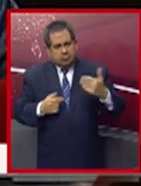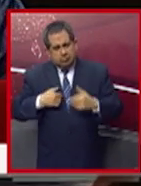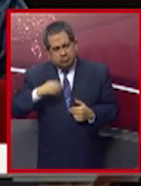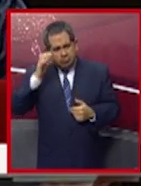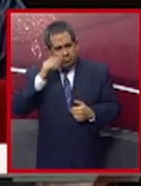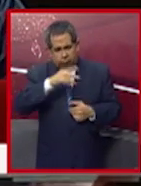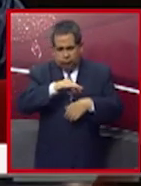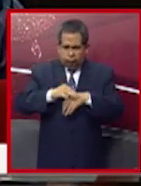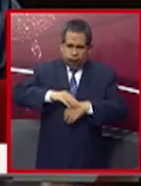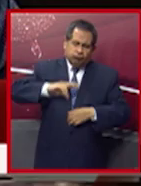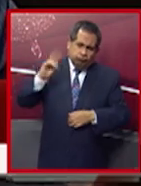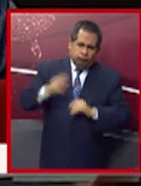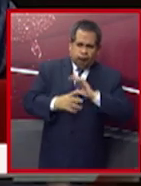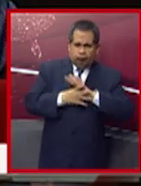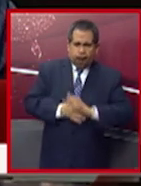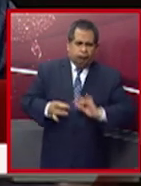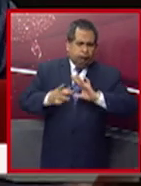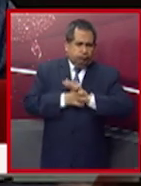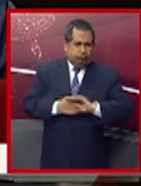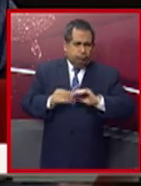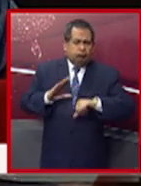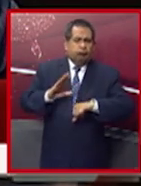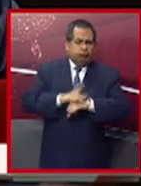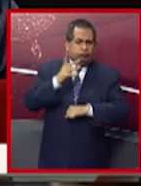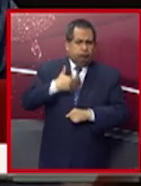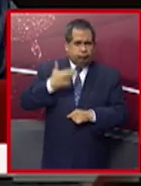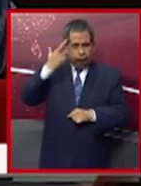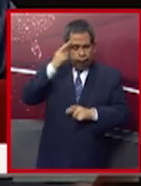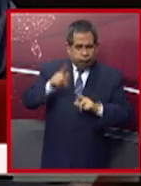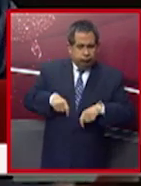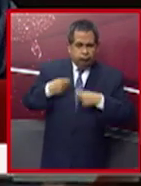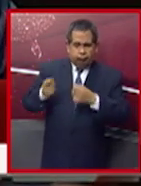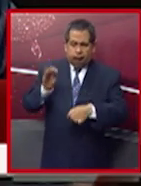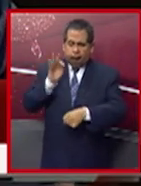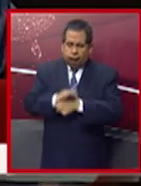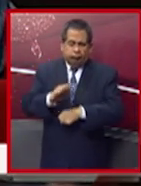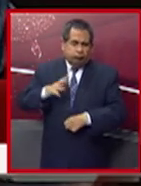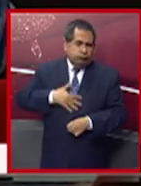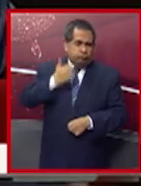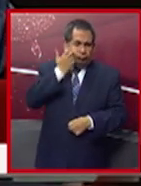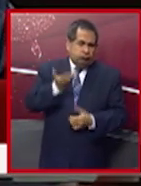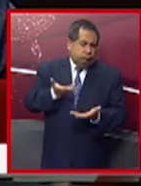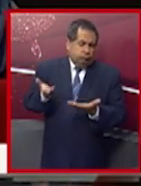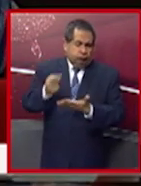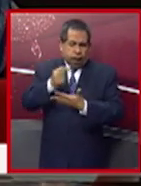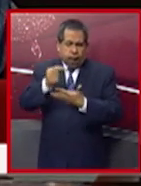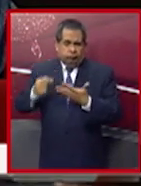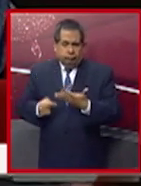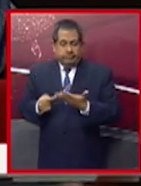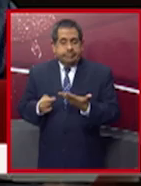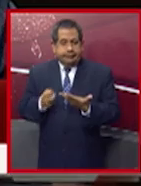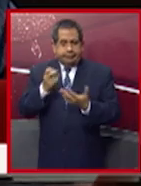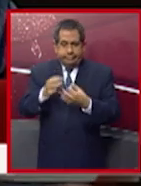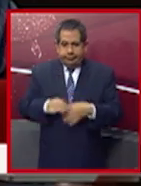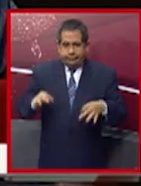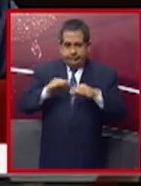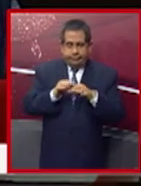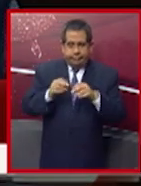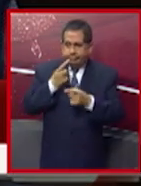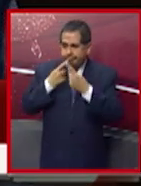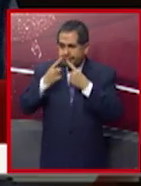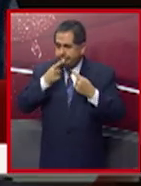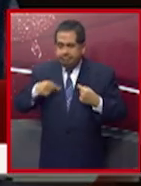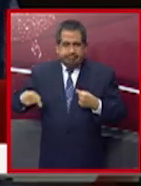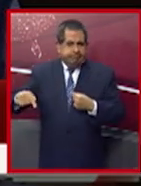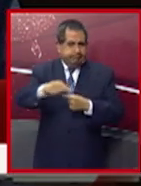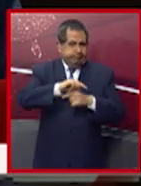viva voz pueda exponer las razones que defiendan la iniciativa presentada, que se está sujeta a